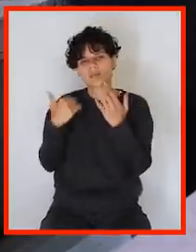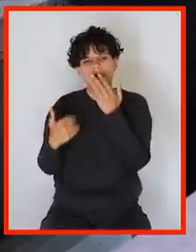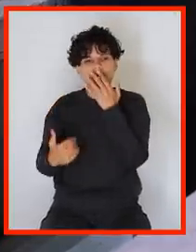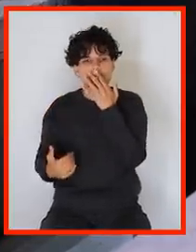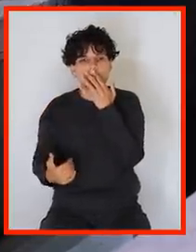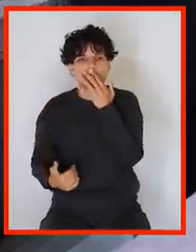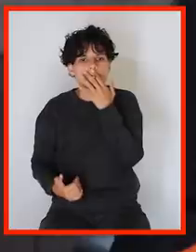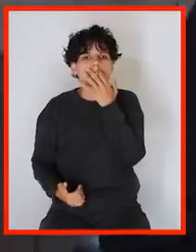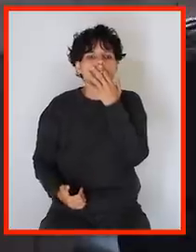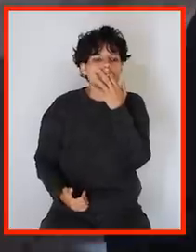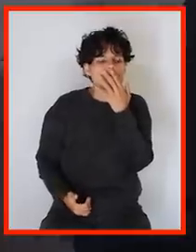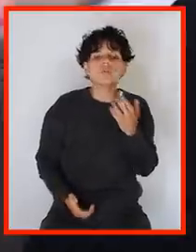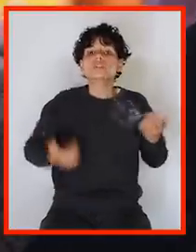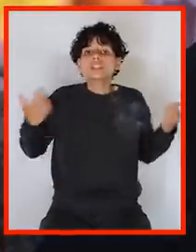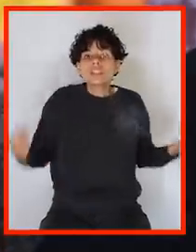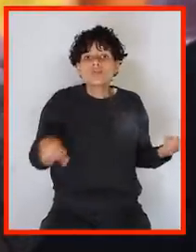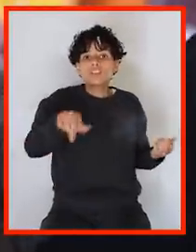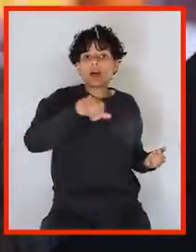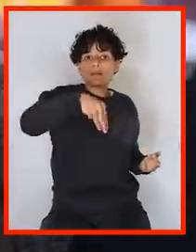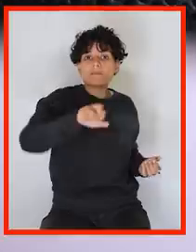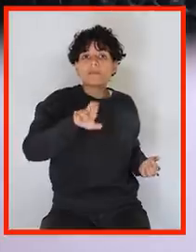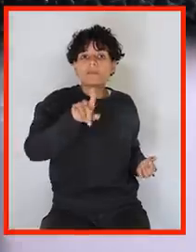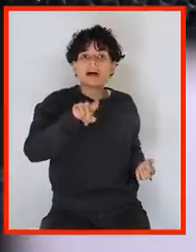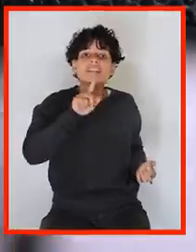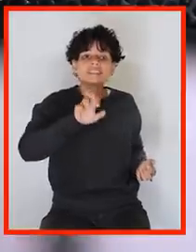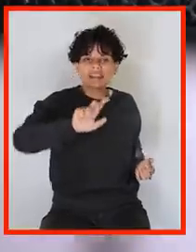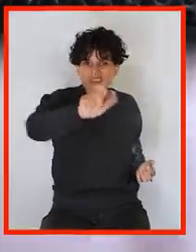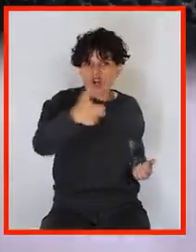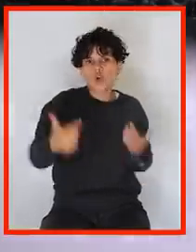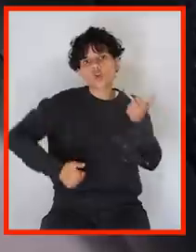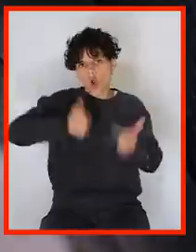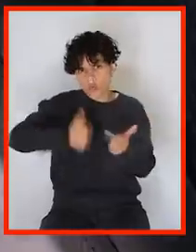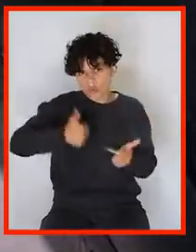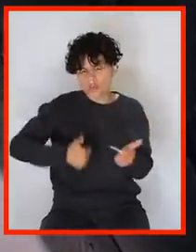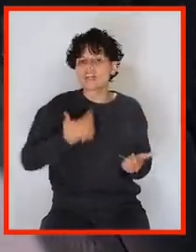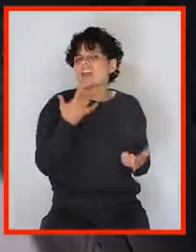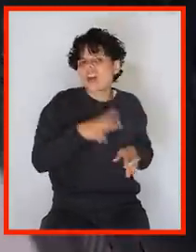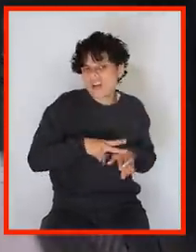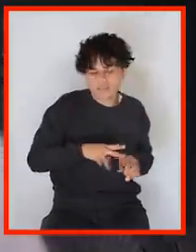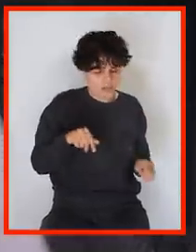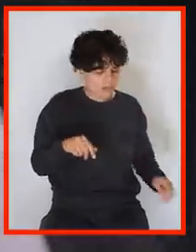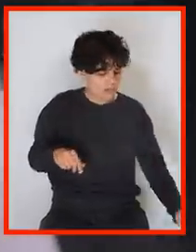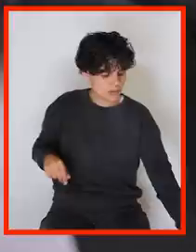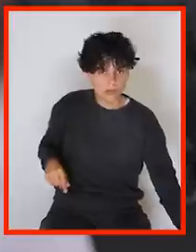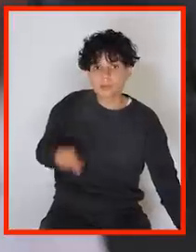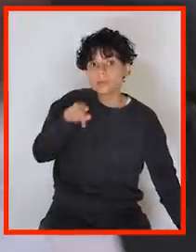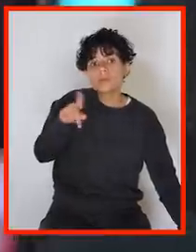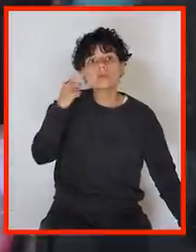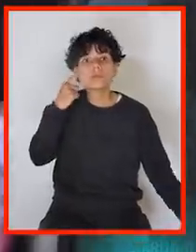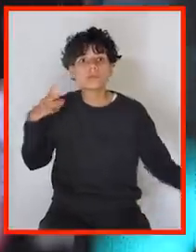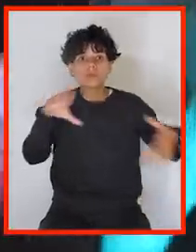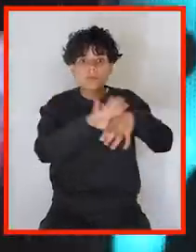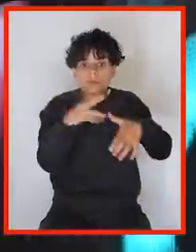sea, donde venga. Y por eso Master D tiene un concurso. Y lo vamos a hacer con ustedes. Si ustedes etiquetan viendo la junta